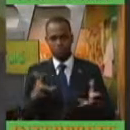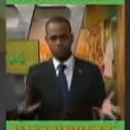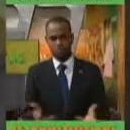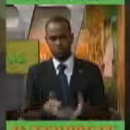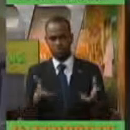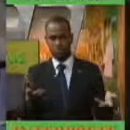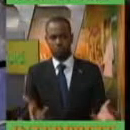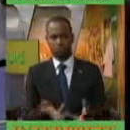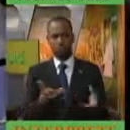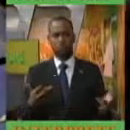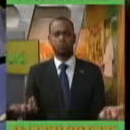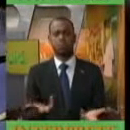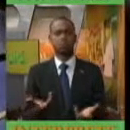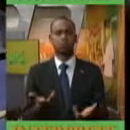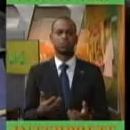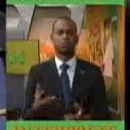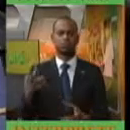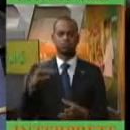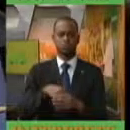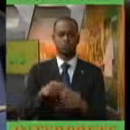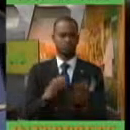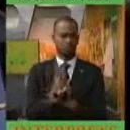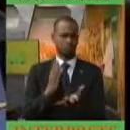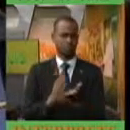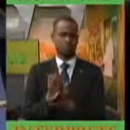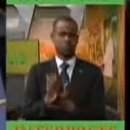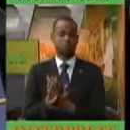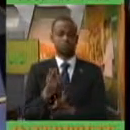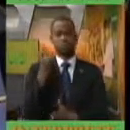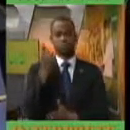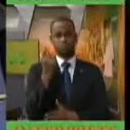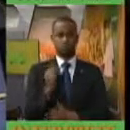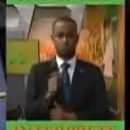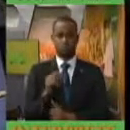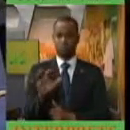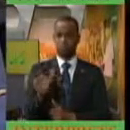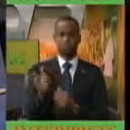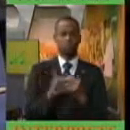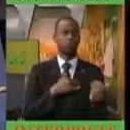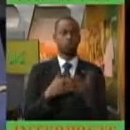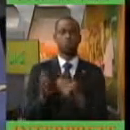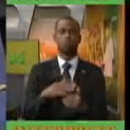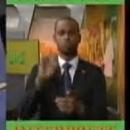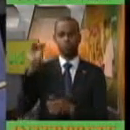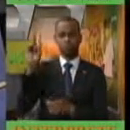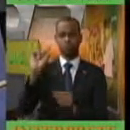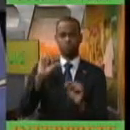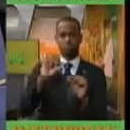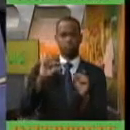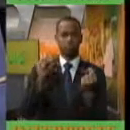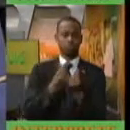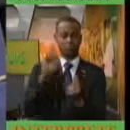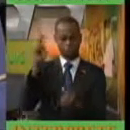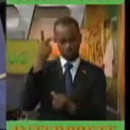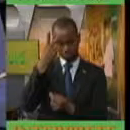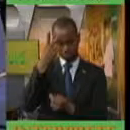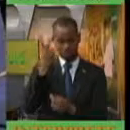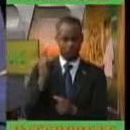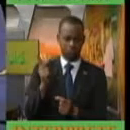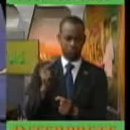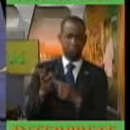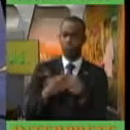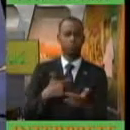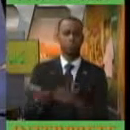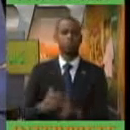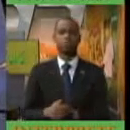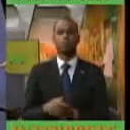estimulando a plenitud de su derecho y respetando del color que sea en el territorio. Primero